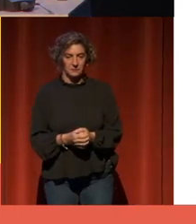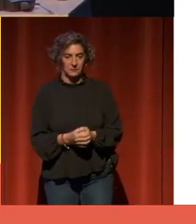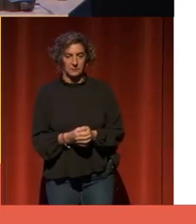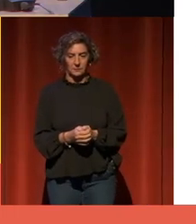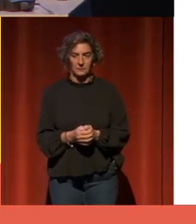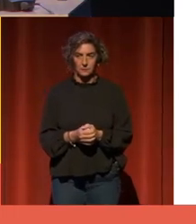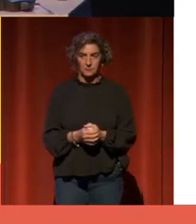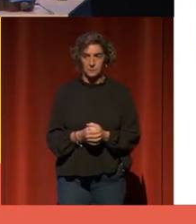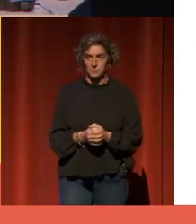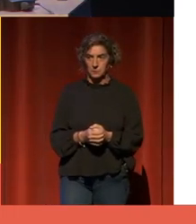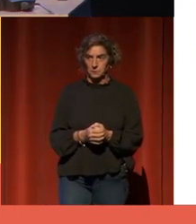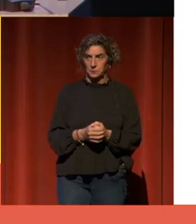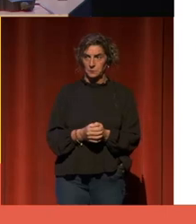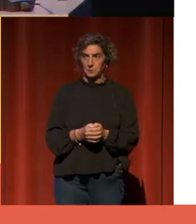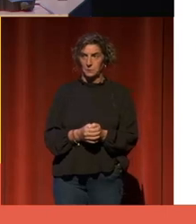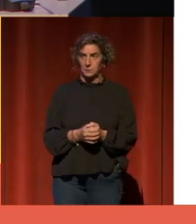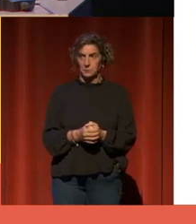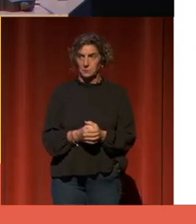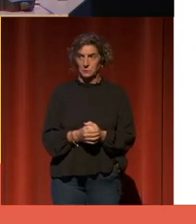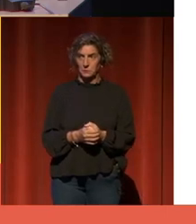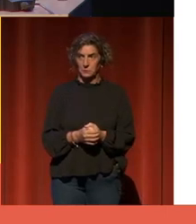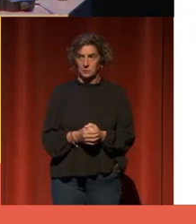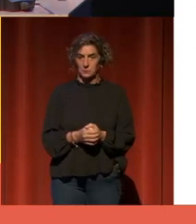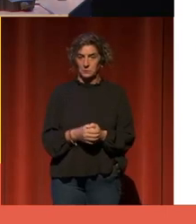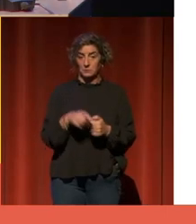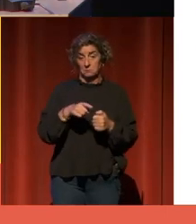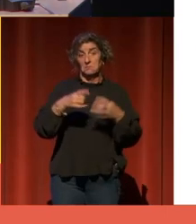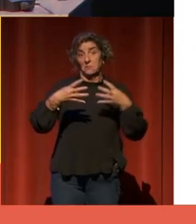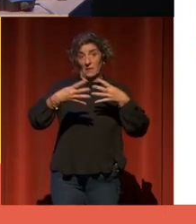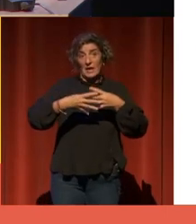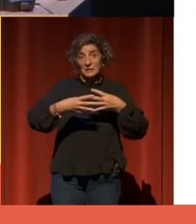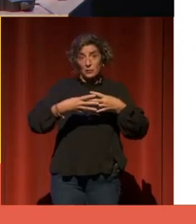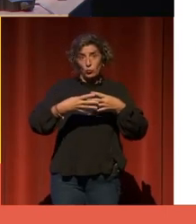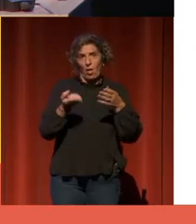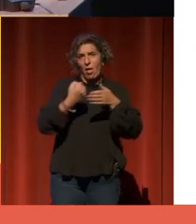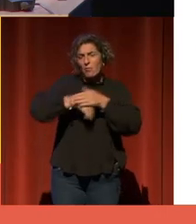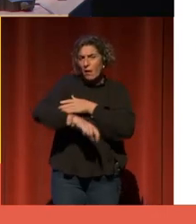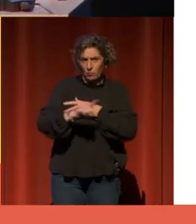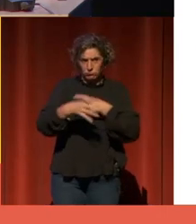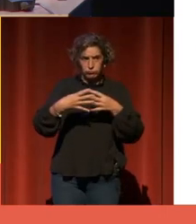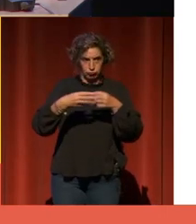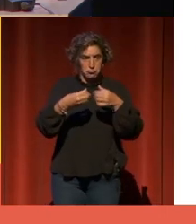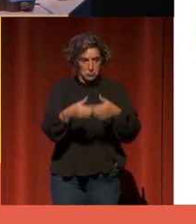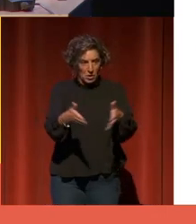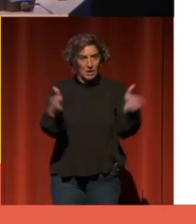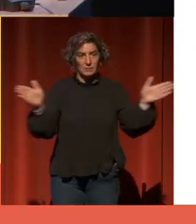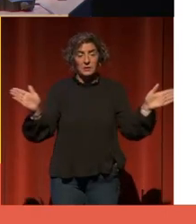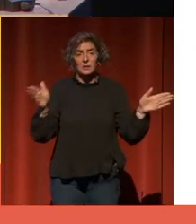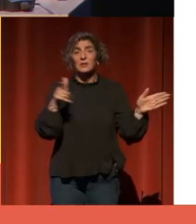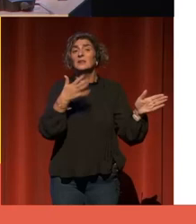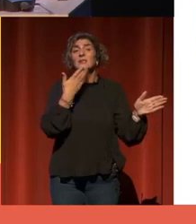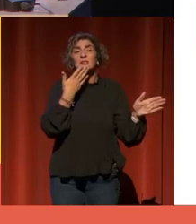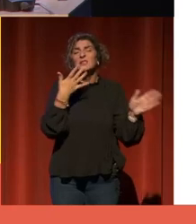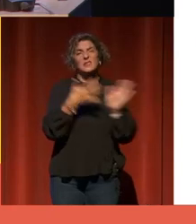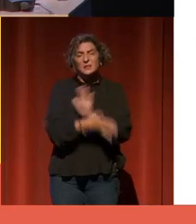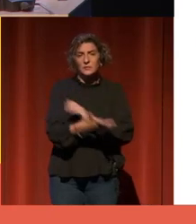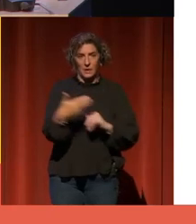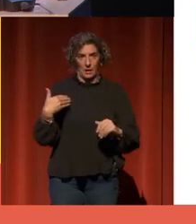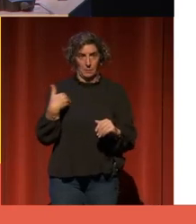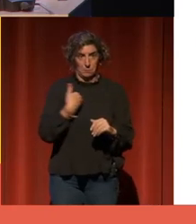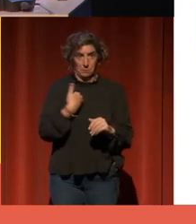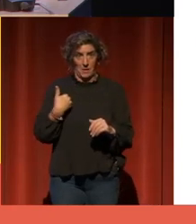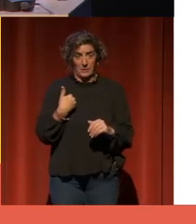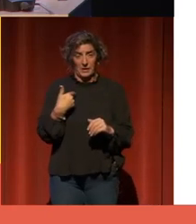entonces es una una estructura muy abierta Entonces se supone que el papel su papel como